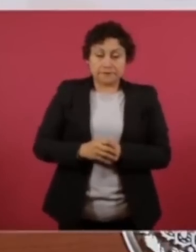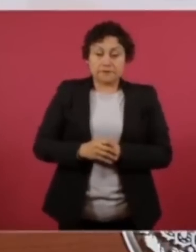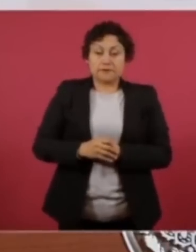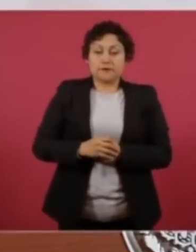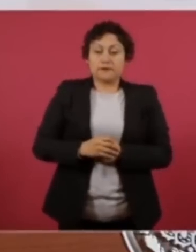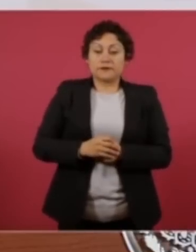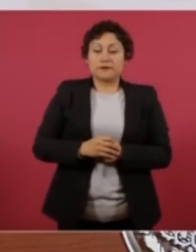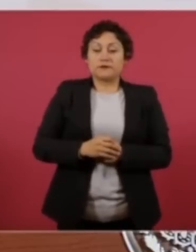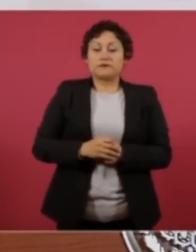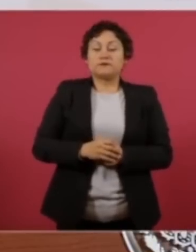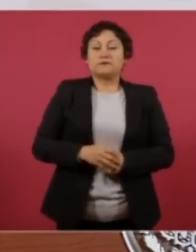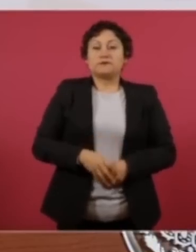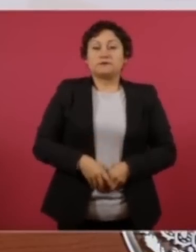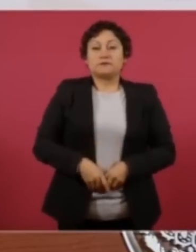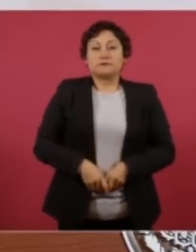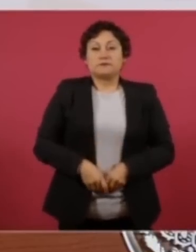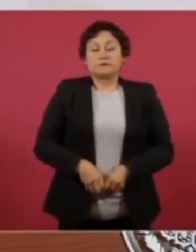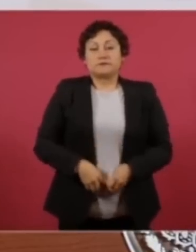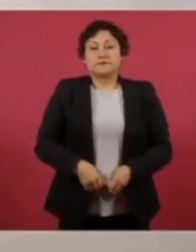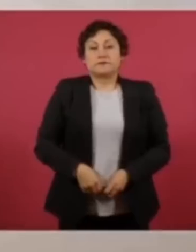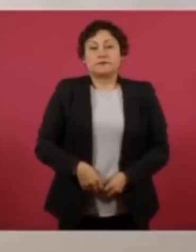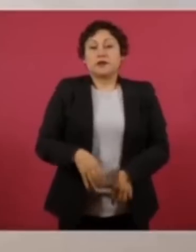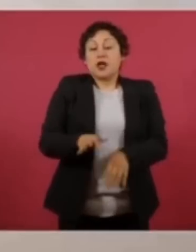porque ellos son partidarios